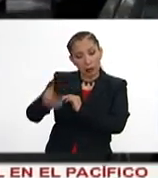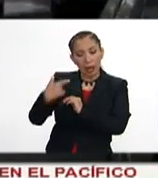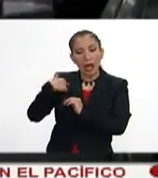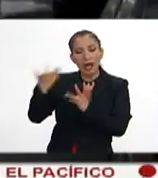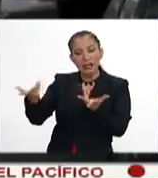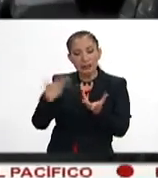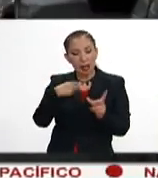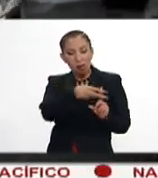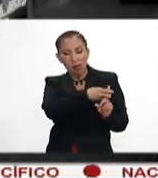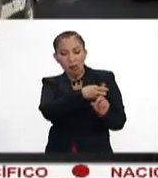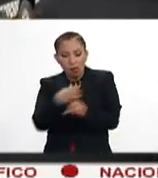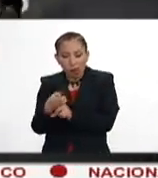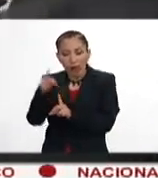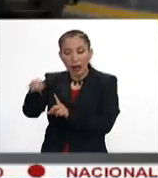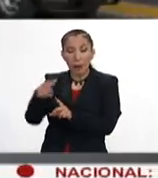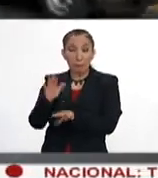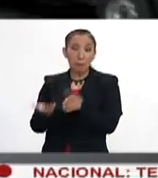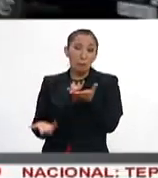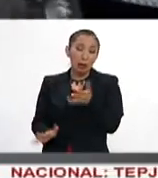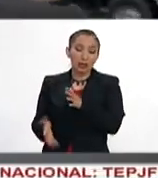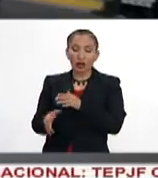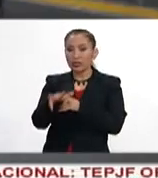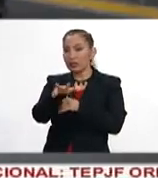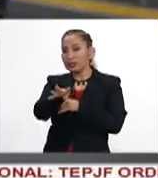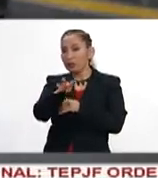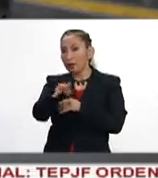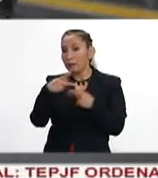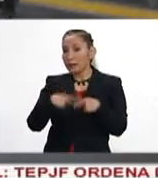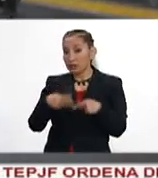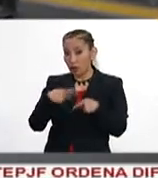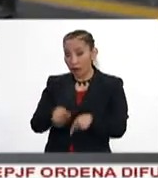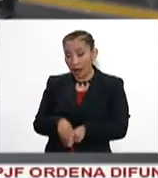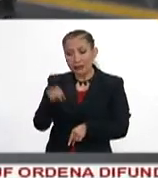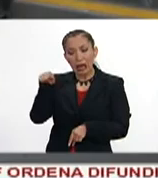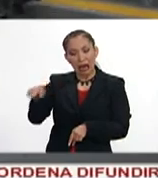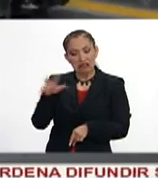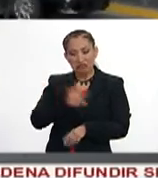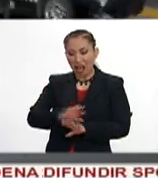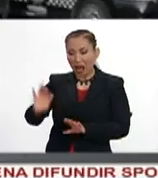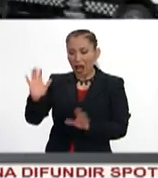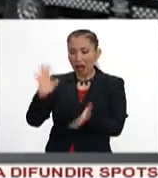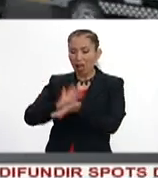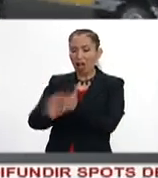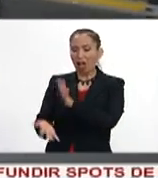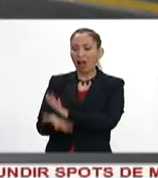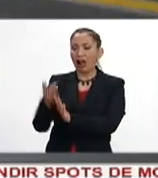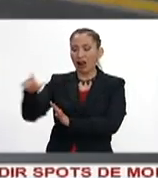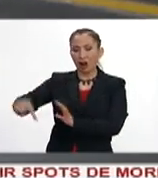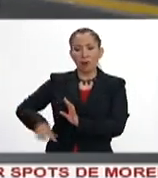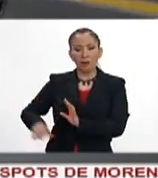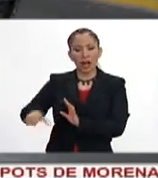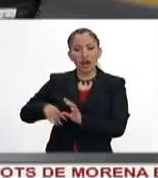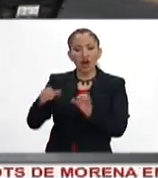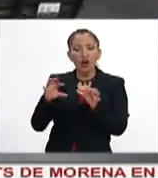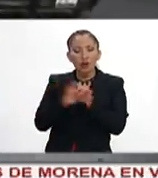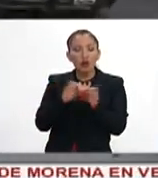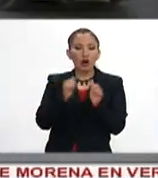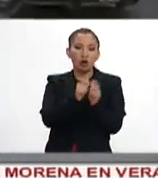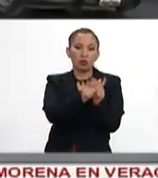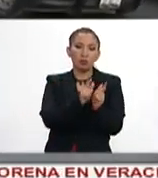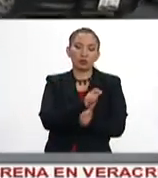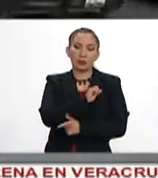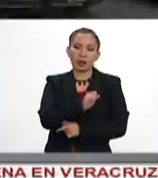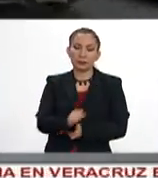privó de su libertad a por lo menos 19 personas. Ahí está la colusión de funcionarios con el